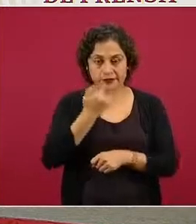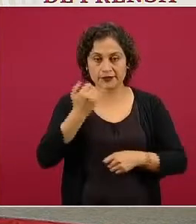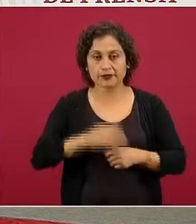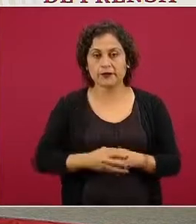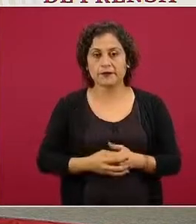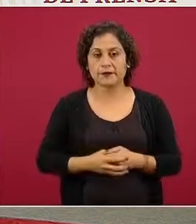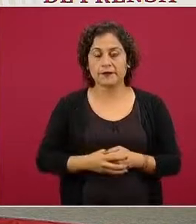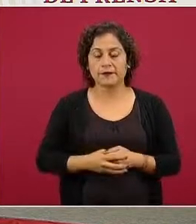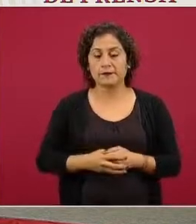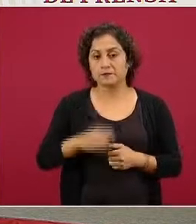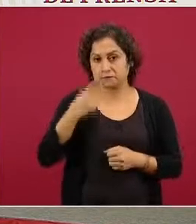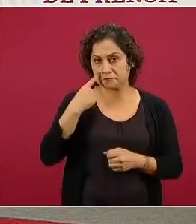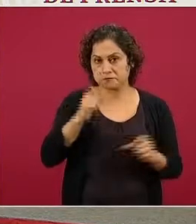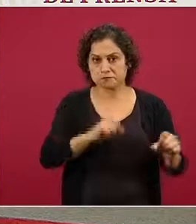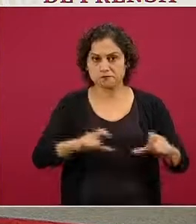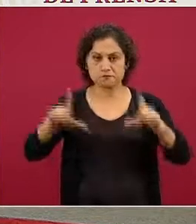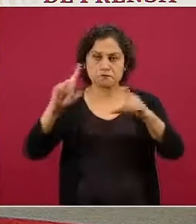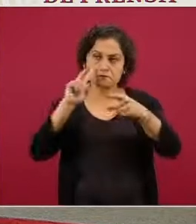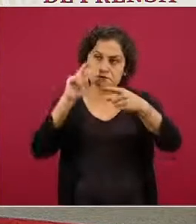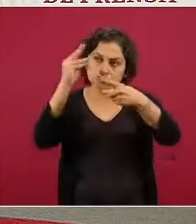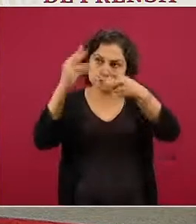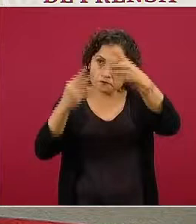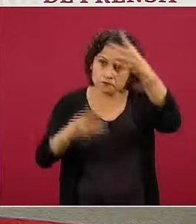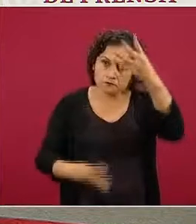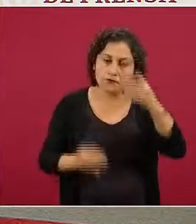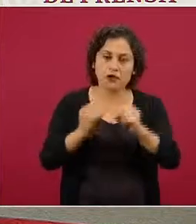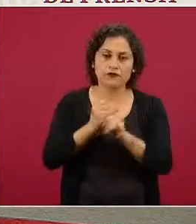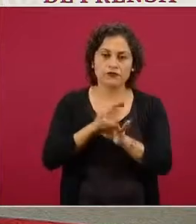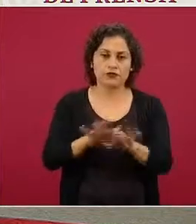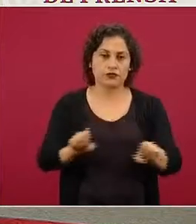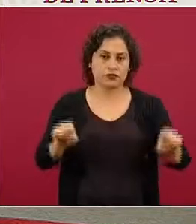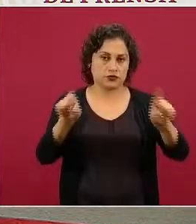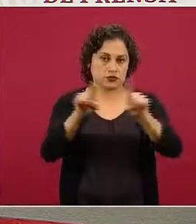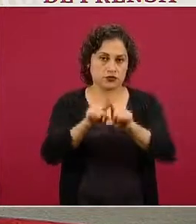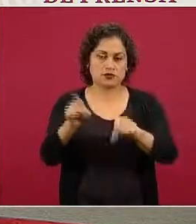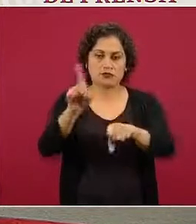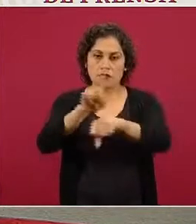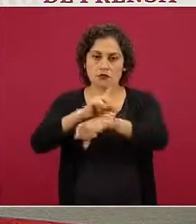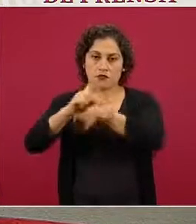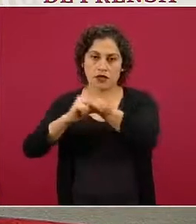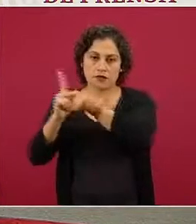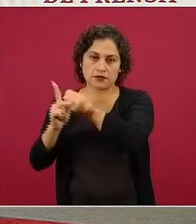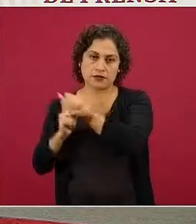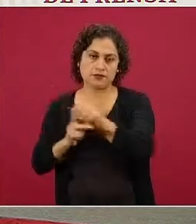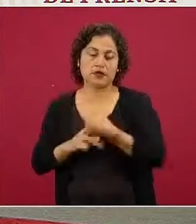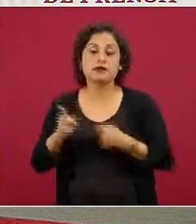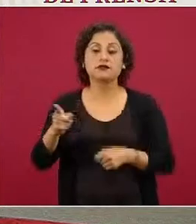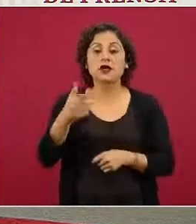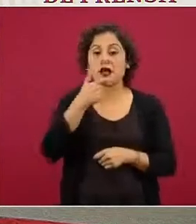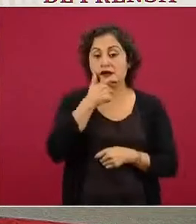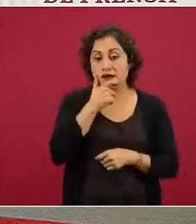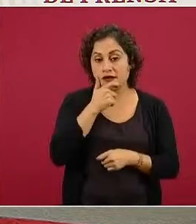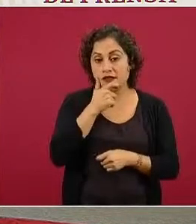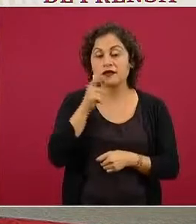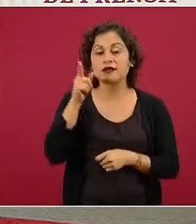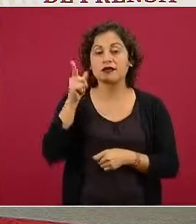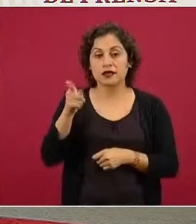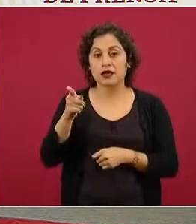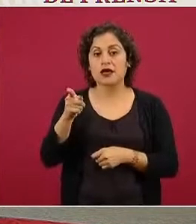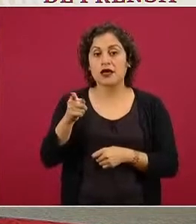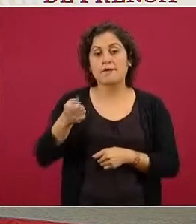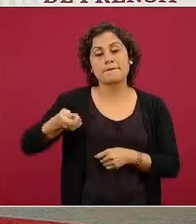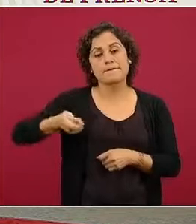revisando esta información también de todos los países. El Reino Unido también clasificado como con